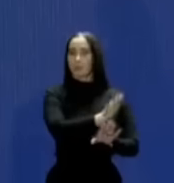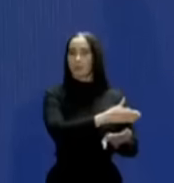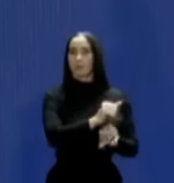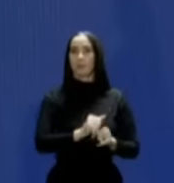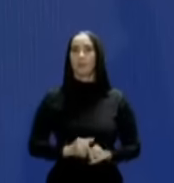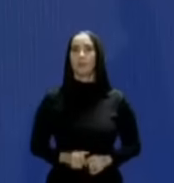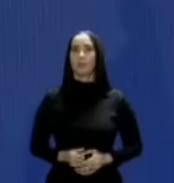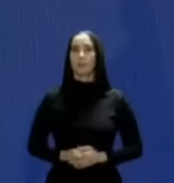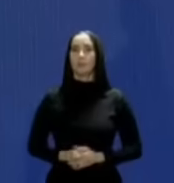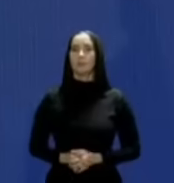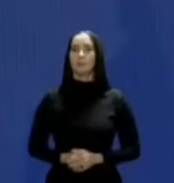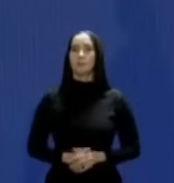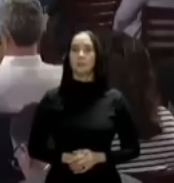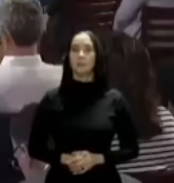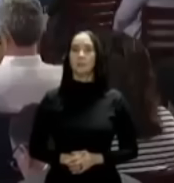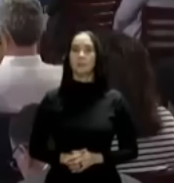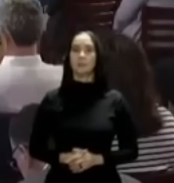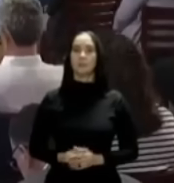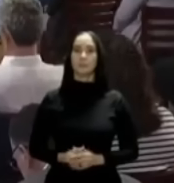de él.